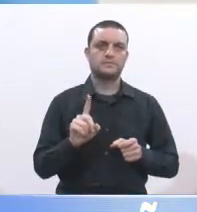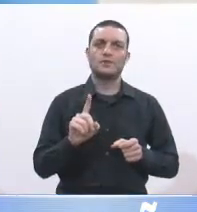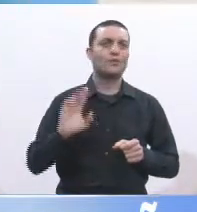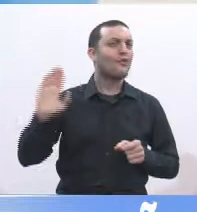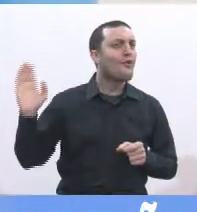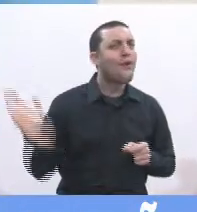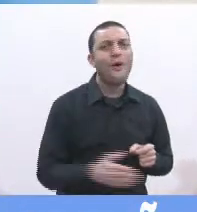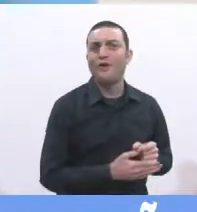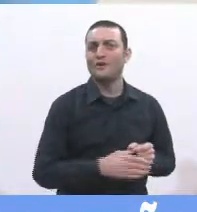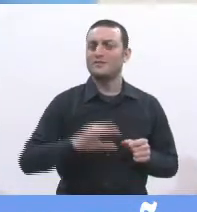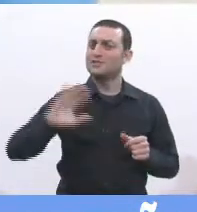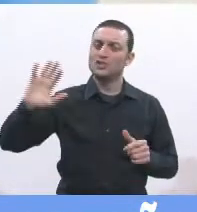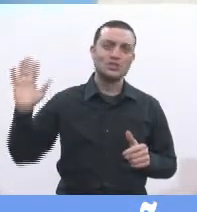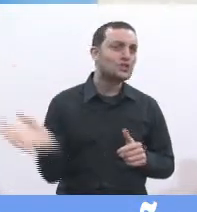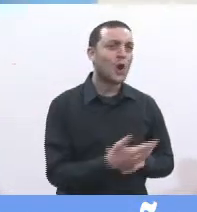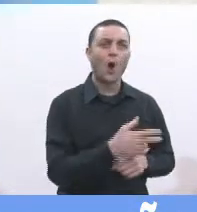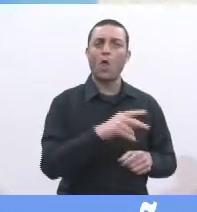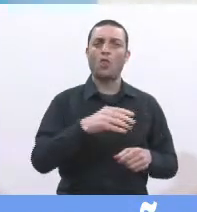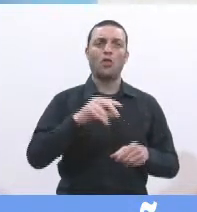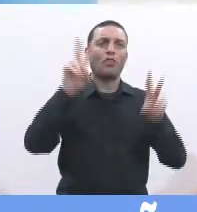seguridad en la ciudad de Buenos Aires.